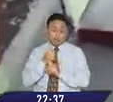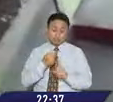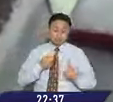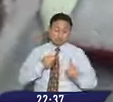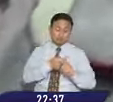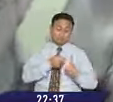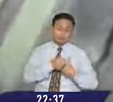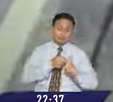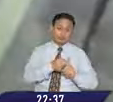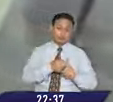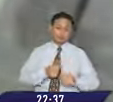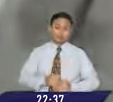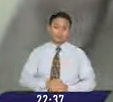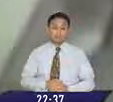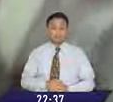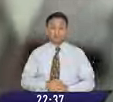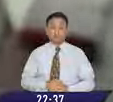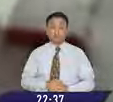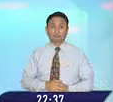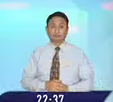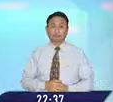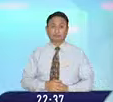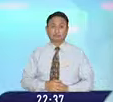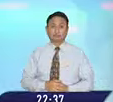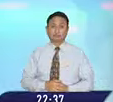justo el día de los santos difuntos.